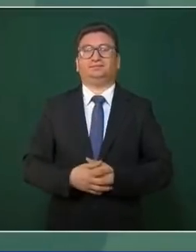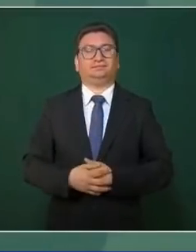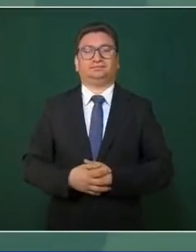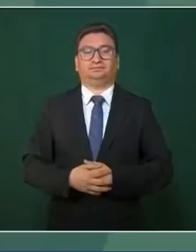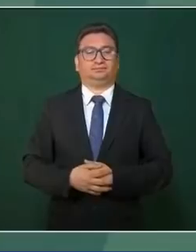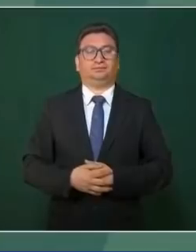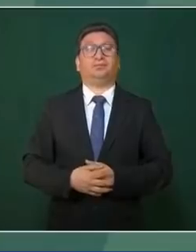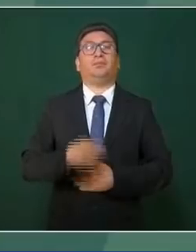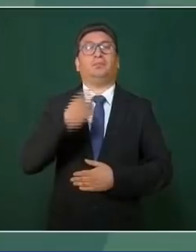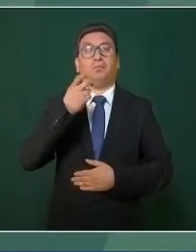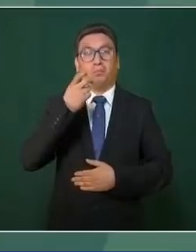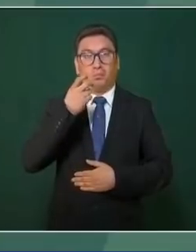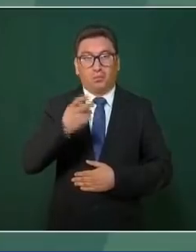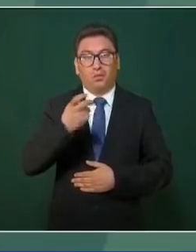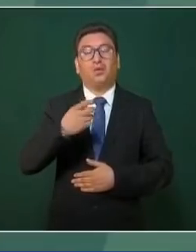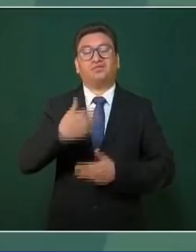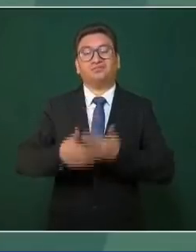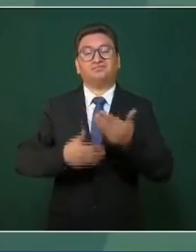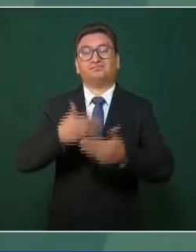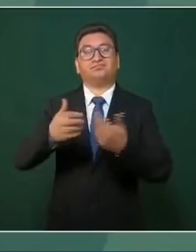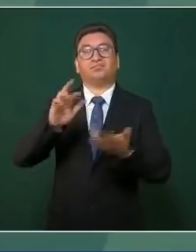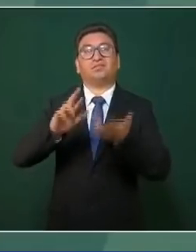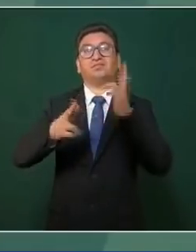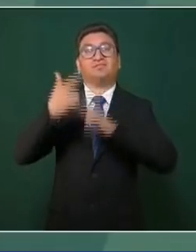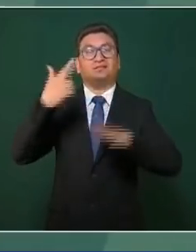Por eso fue el movimiento revolucionario,